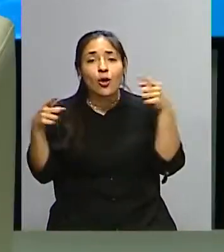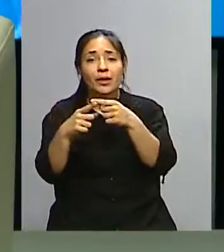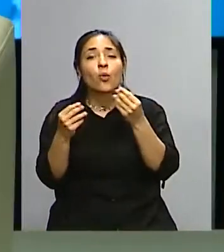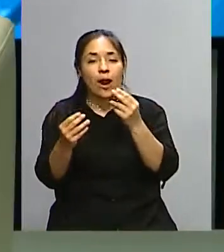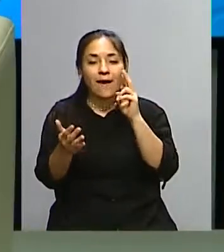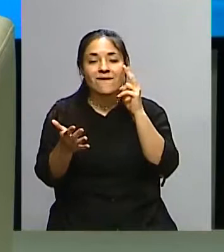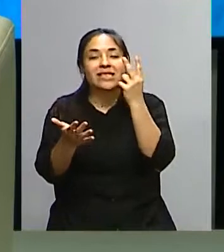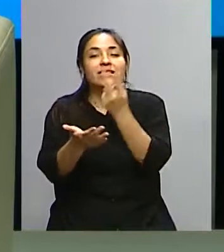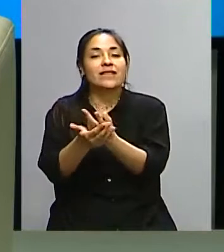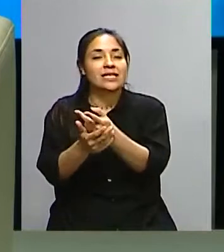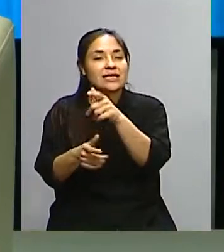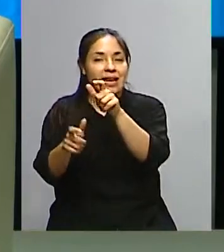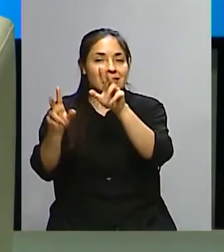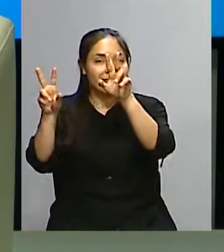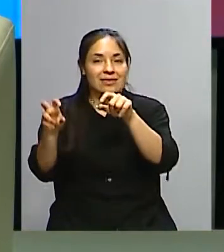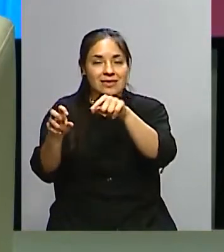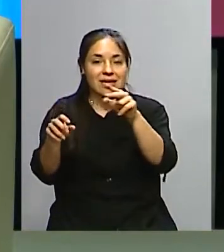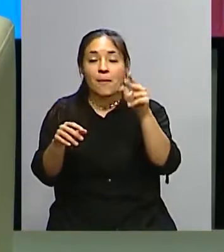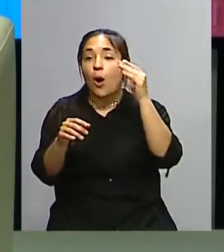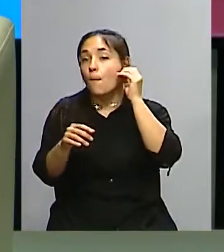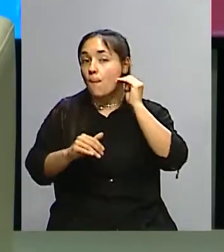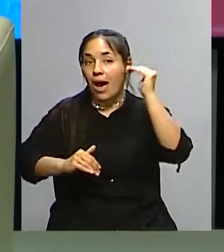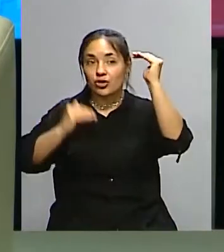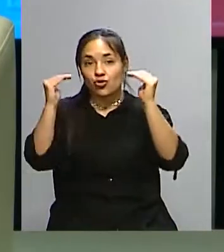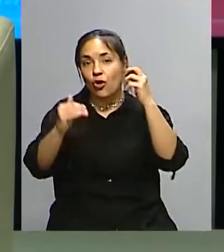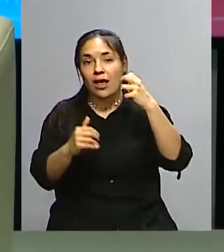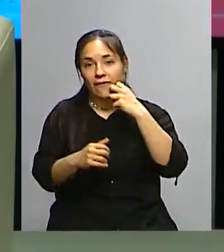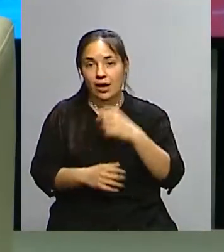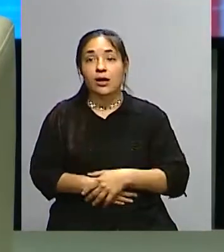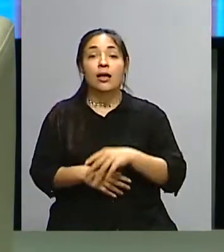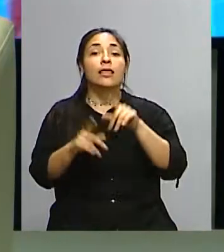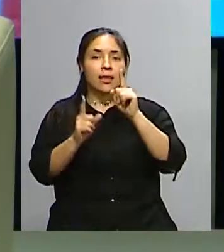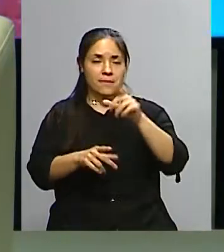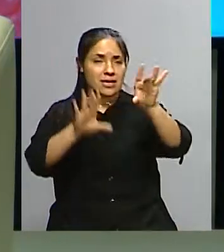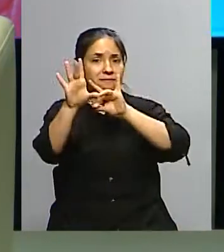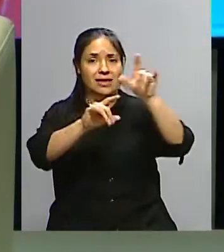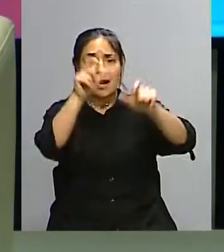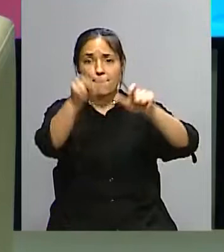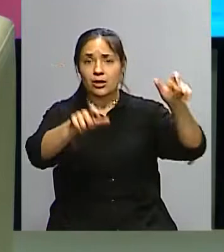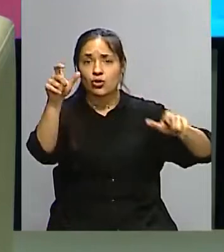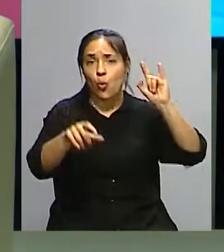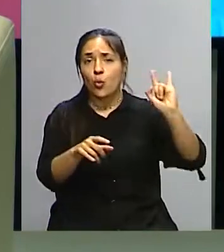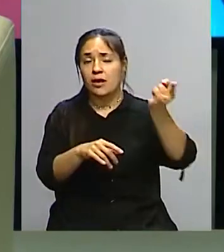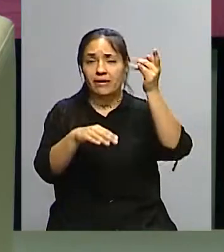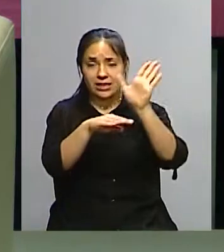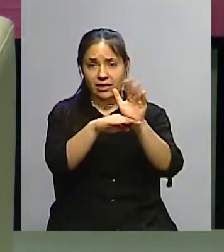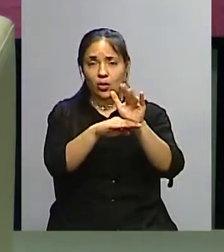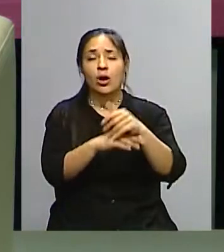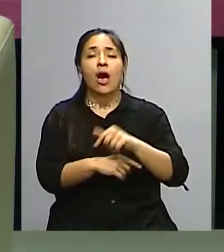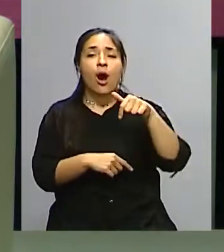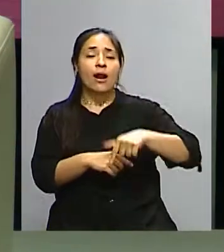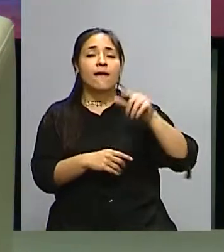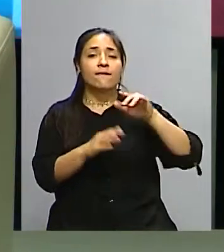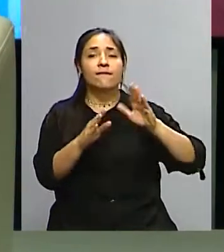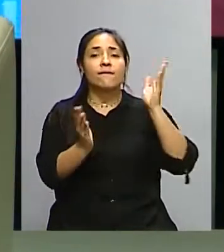a profesionales y estudiantes de la Universidad Nacional de Cuyo, específicamente tenemos haciendo en la Facultad de Ciencias